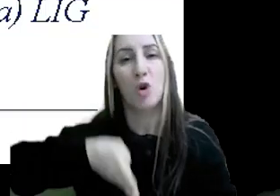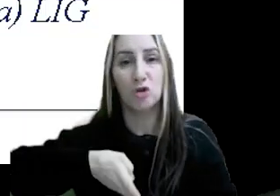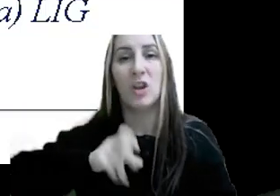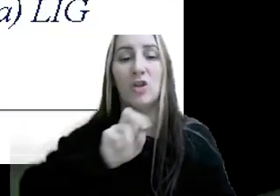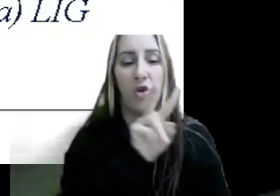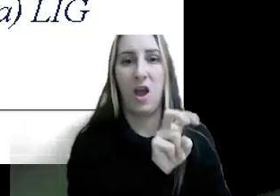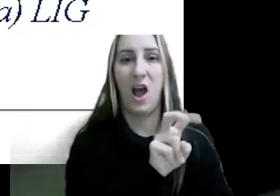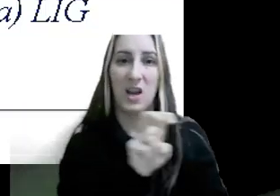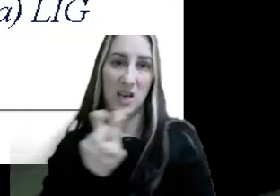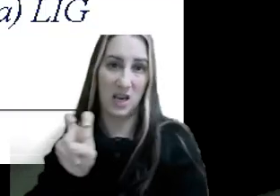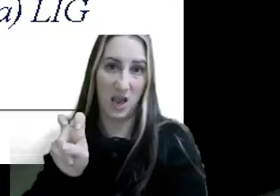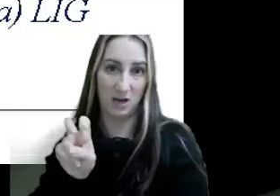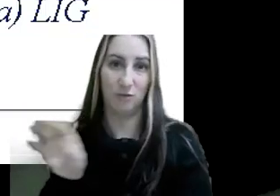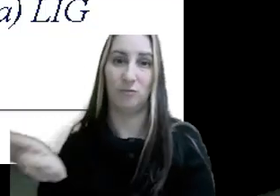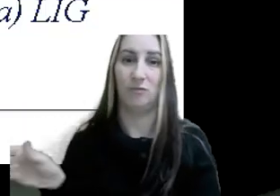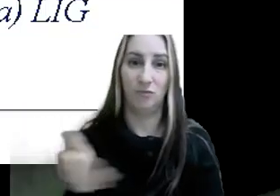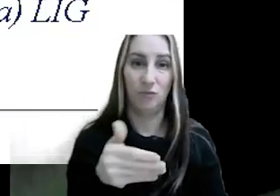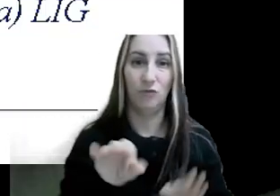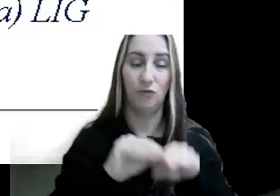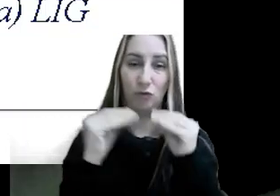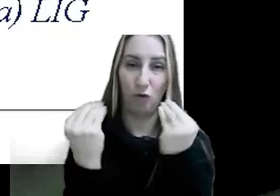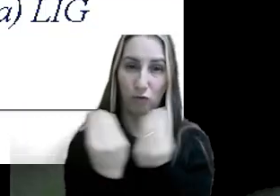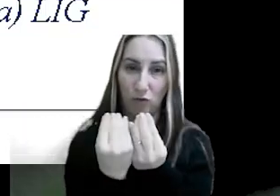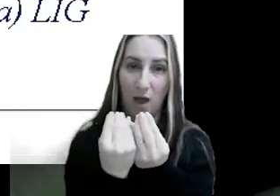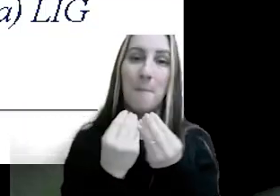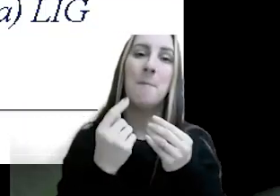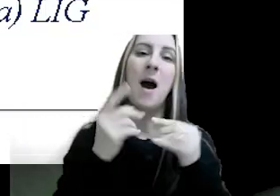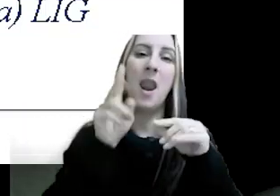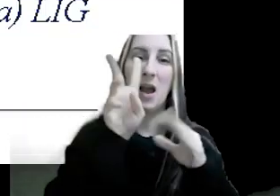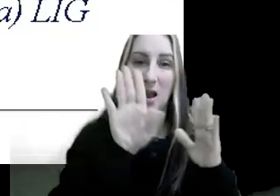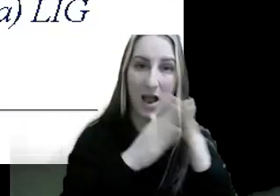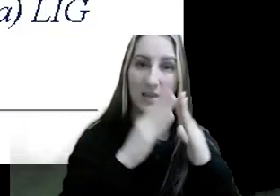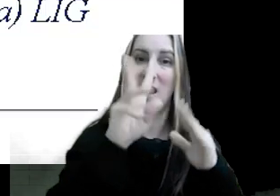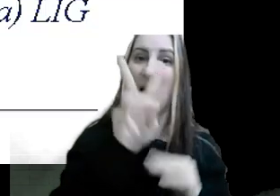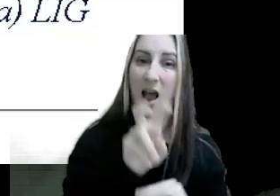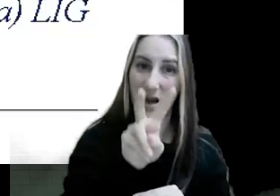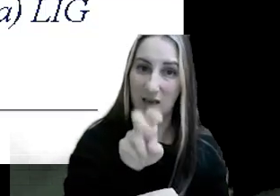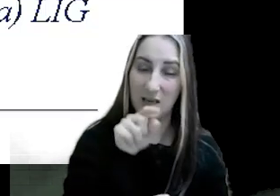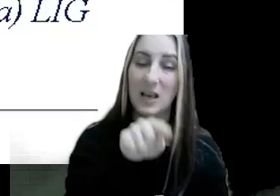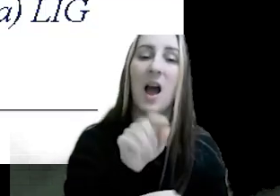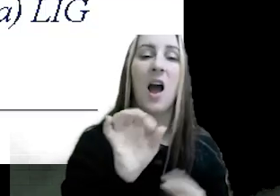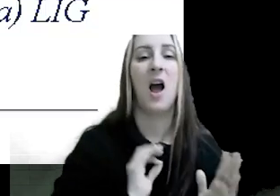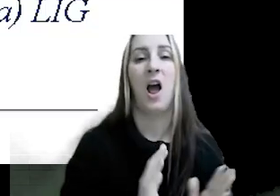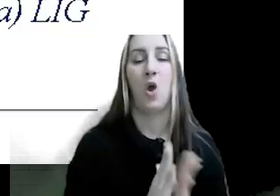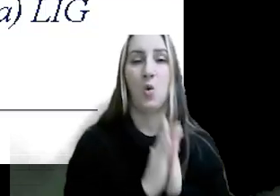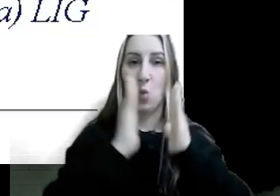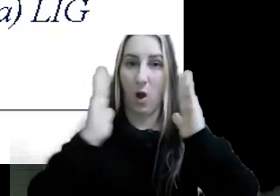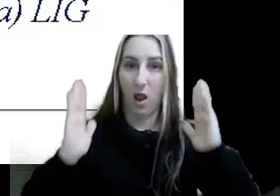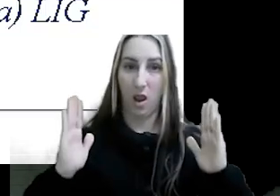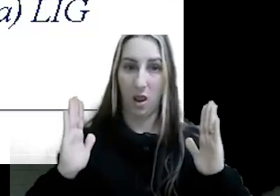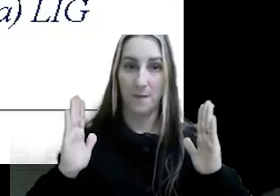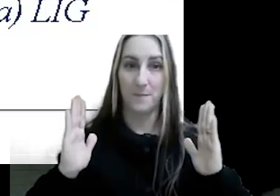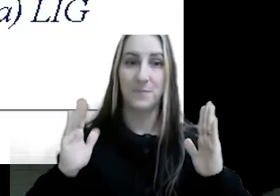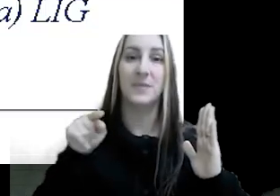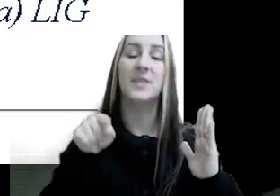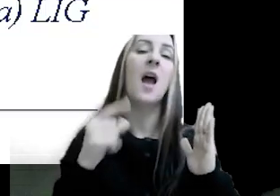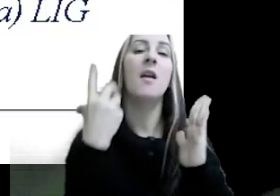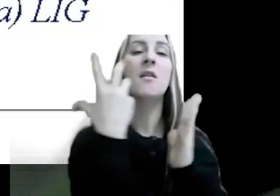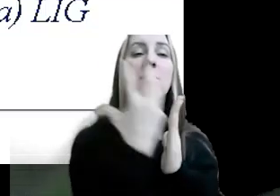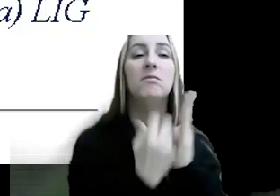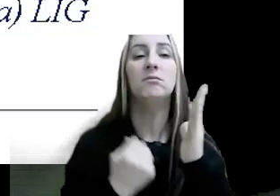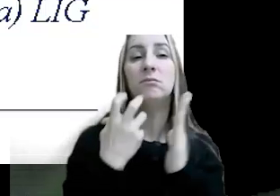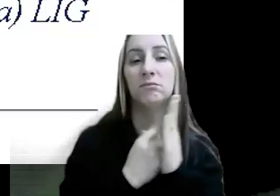alquileres, ¿sí? Del inmueble destinado a casa-habitación en lo que va del año que va a ir devengando y